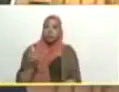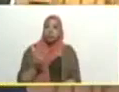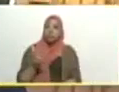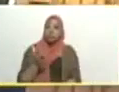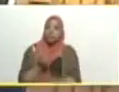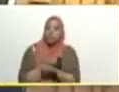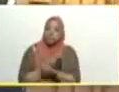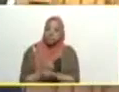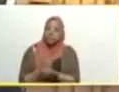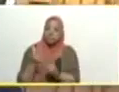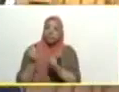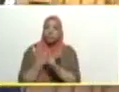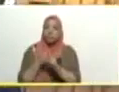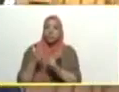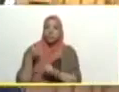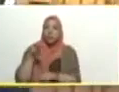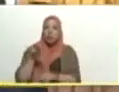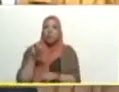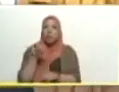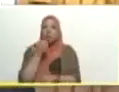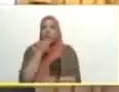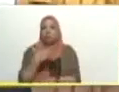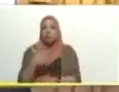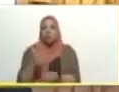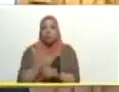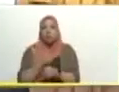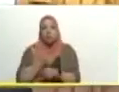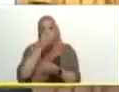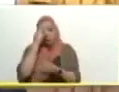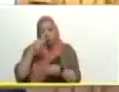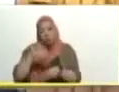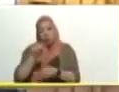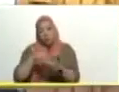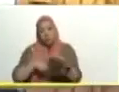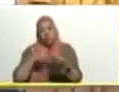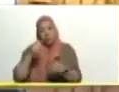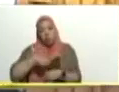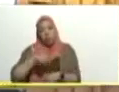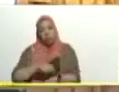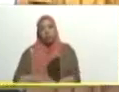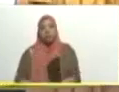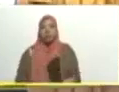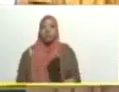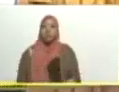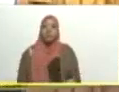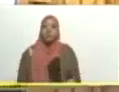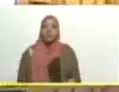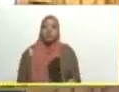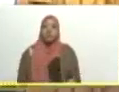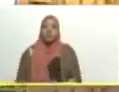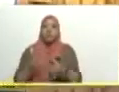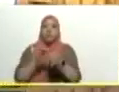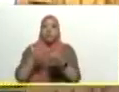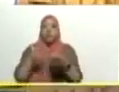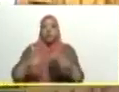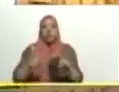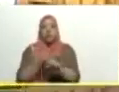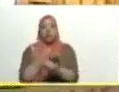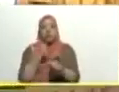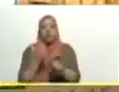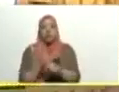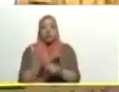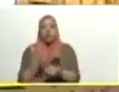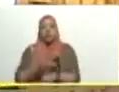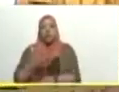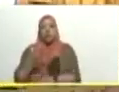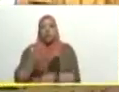amada, para seguir luchando por la patria grande, es este acuerdo que estamos firmando hoy. Que uno de los bloques, uno de los campos